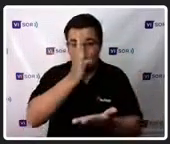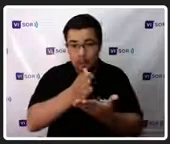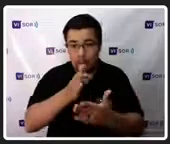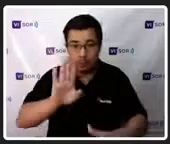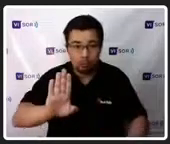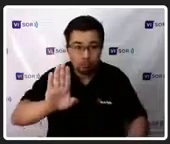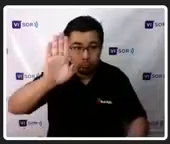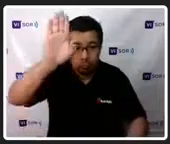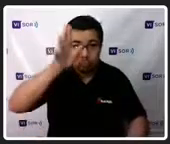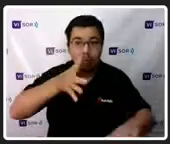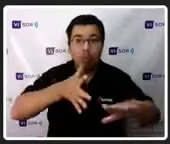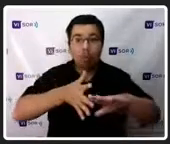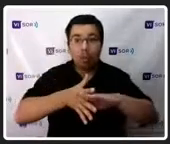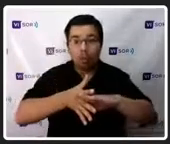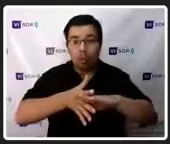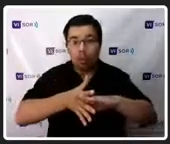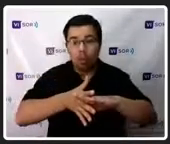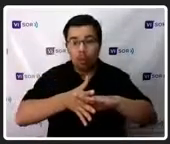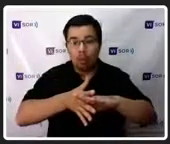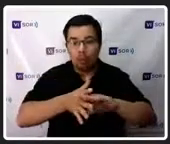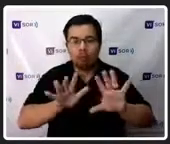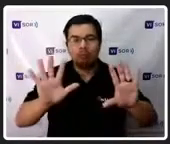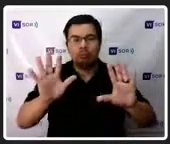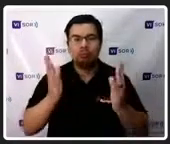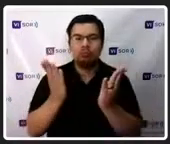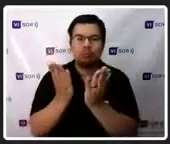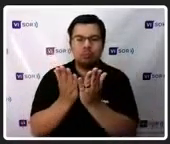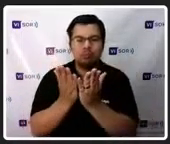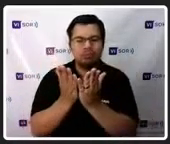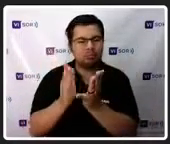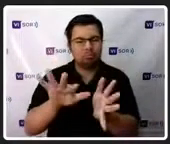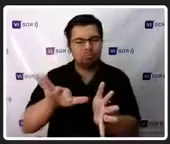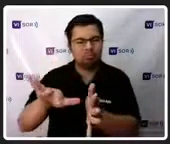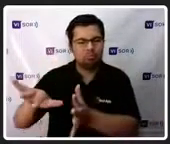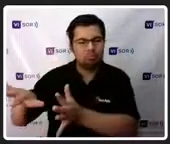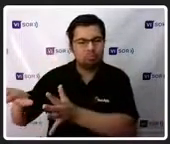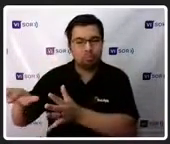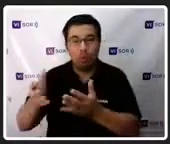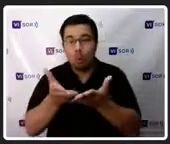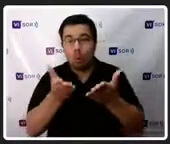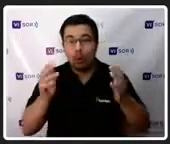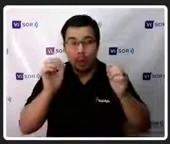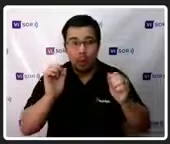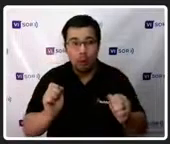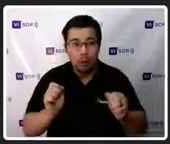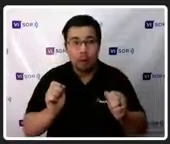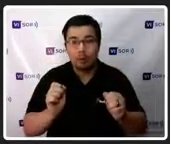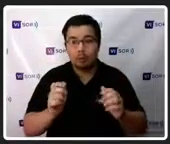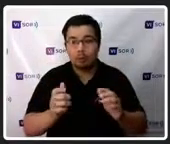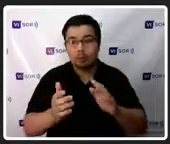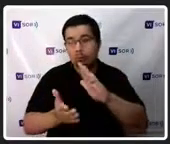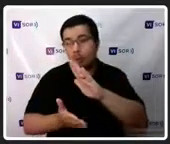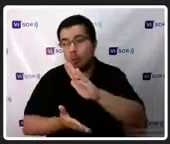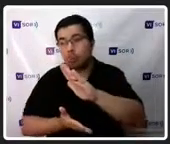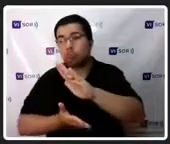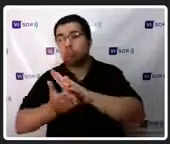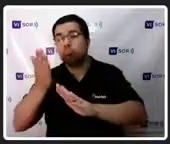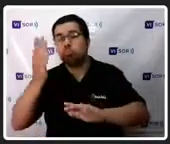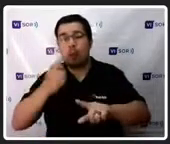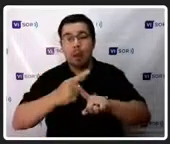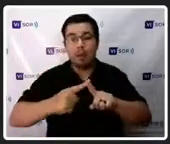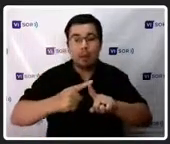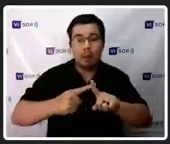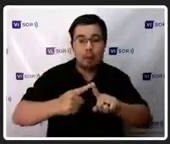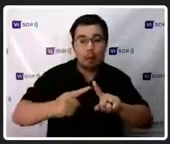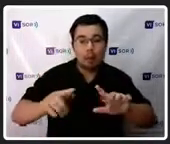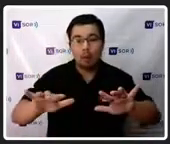no desean continuar su estudio, podrían optar por una salida intermedia. Ya una salida intermedia que es, ¿no es cierto?, que